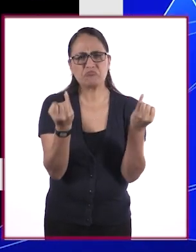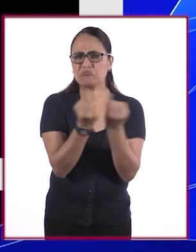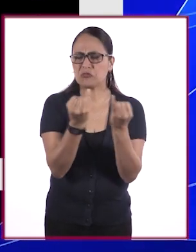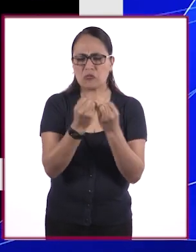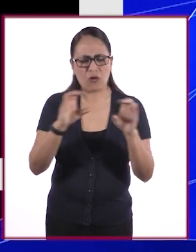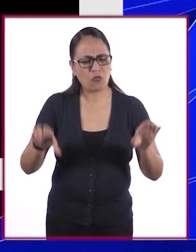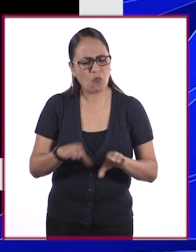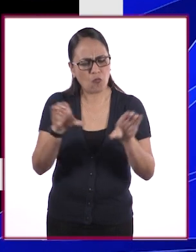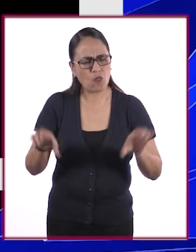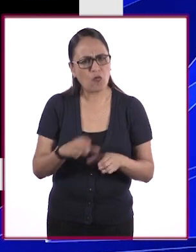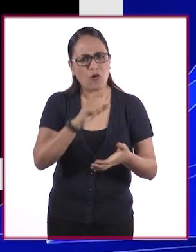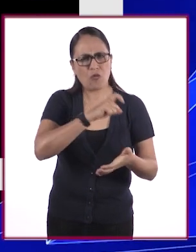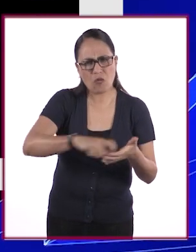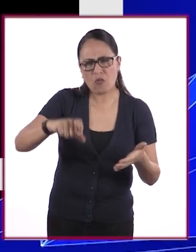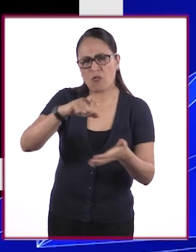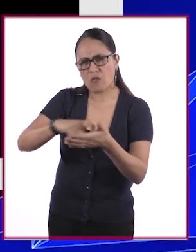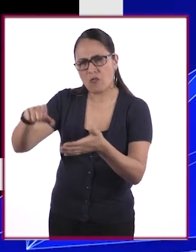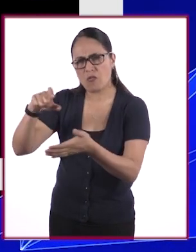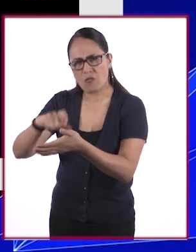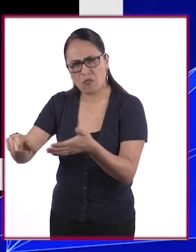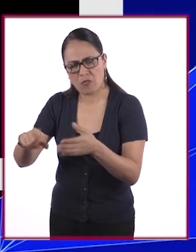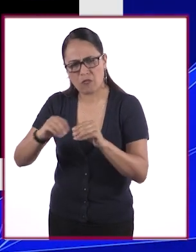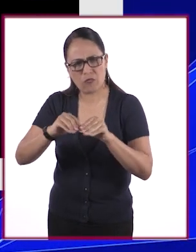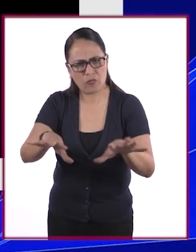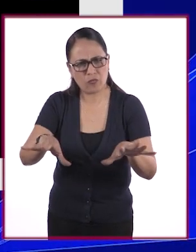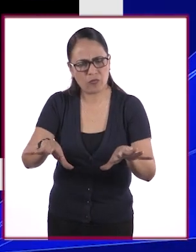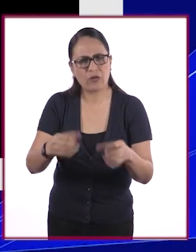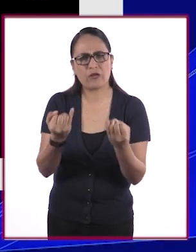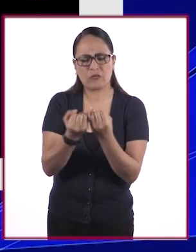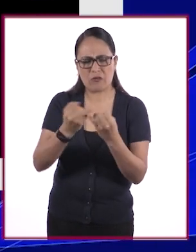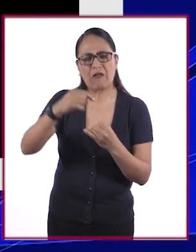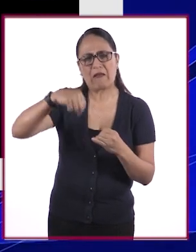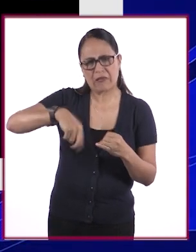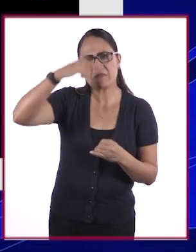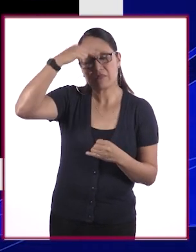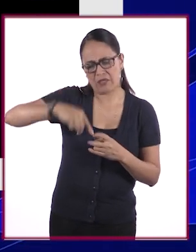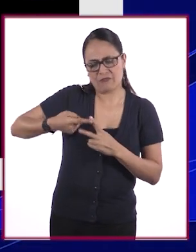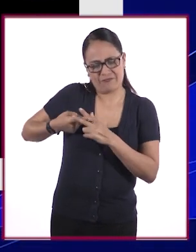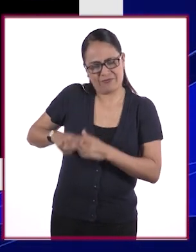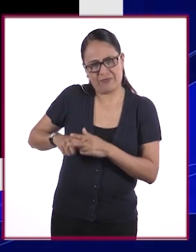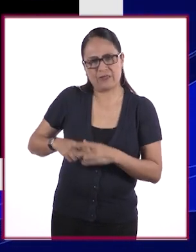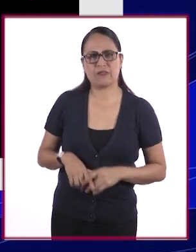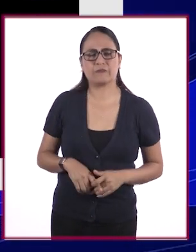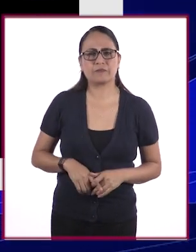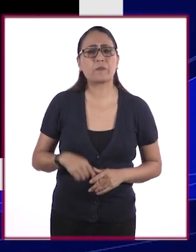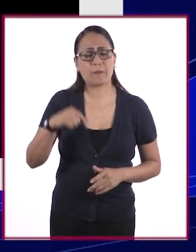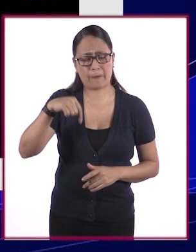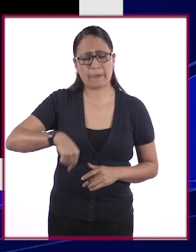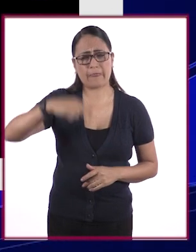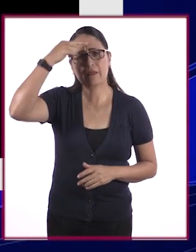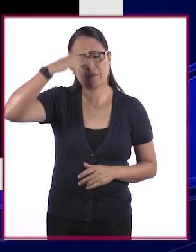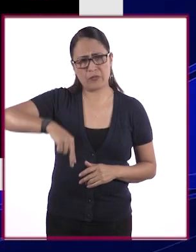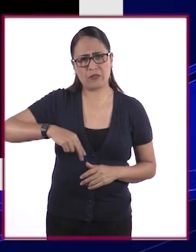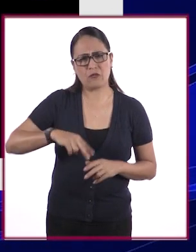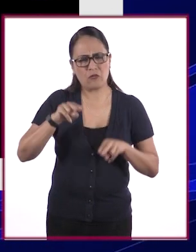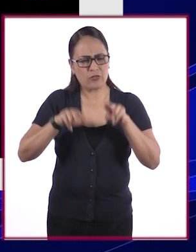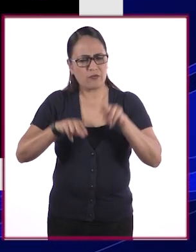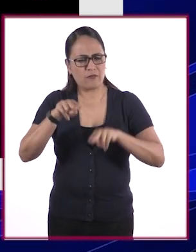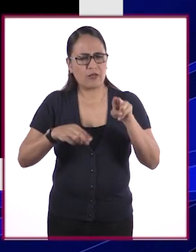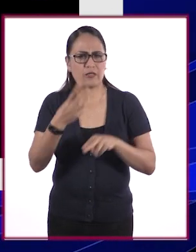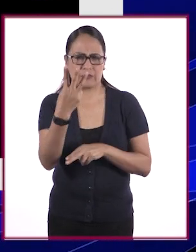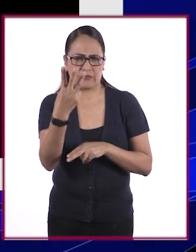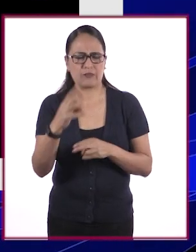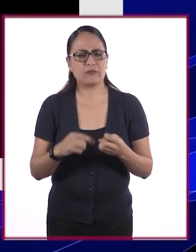muchos bancos comenzaron a comprar computadoras, y de ahí data la introducción de la computación en México. Bueno, México ha jugado